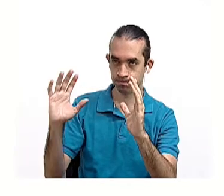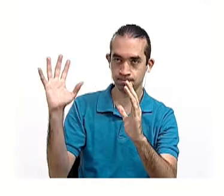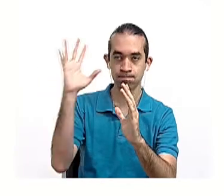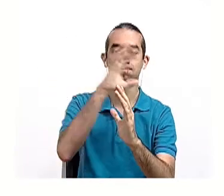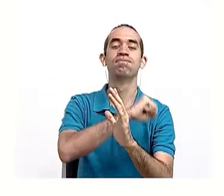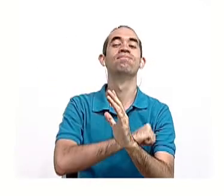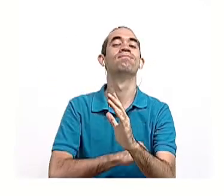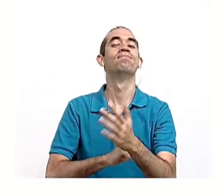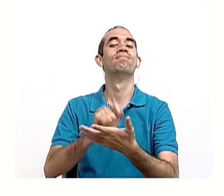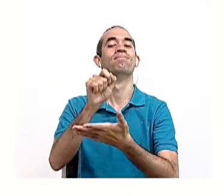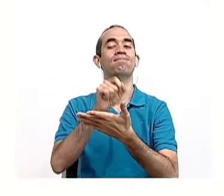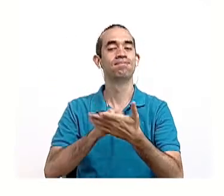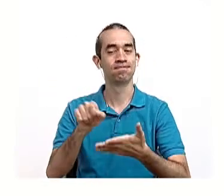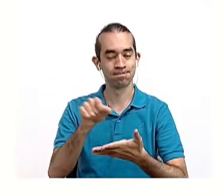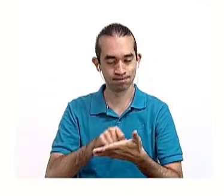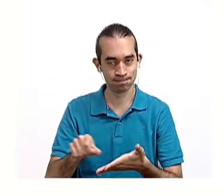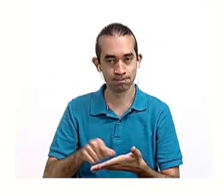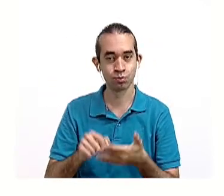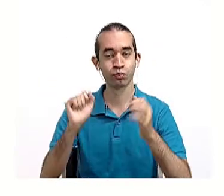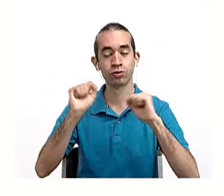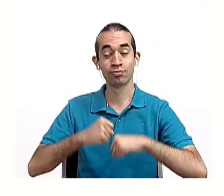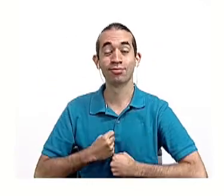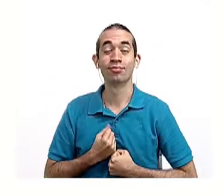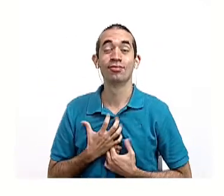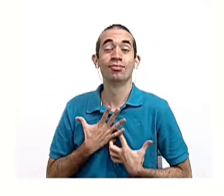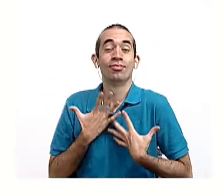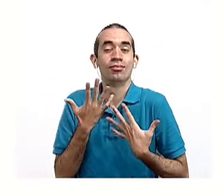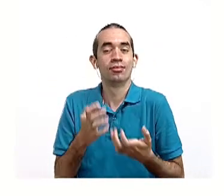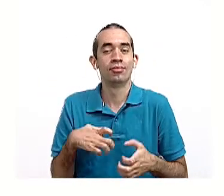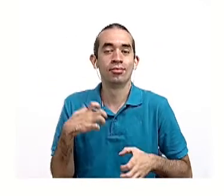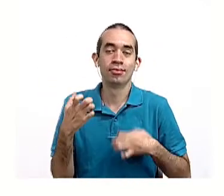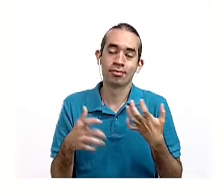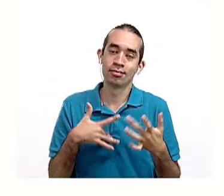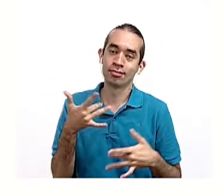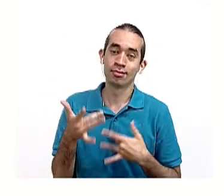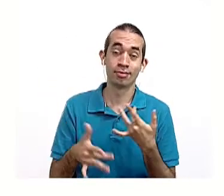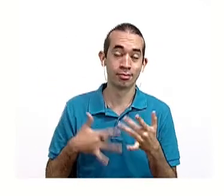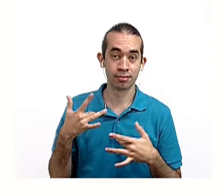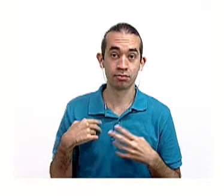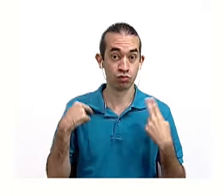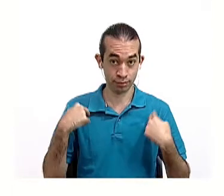crear textos que nos pueden evocar emociones o sentimientos del ser